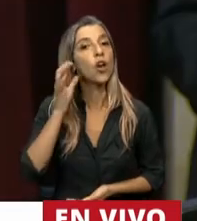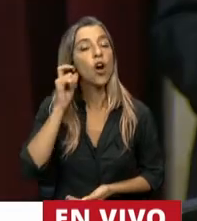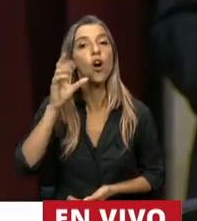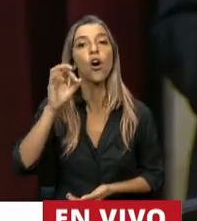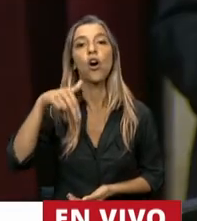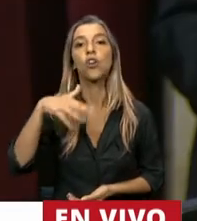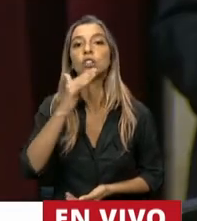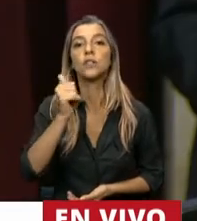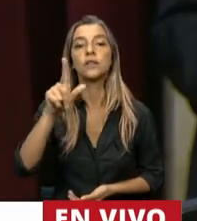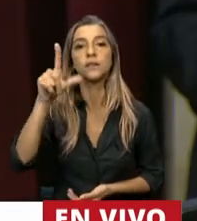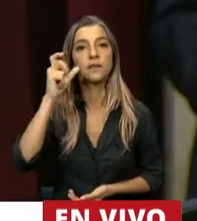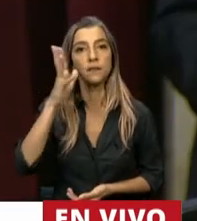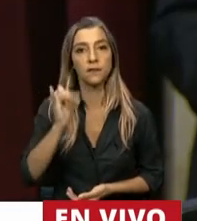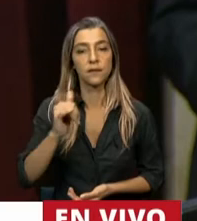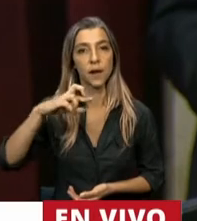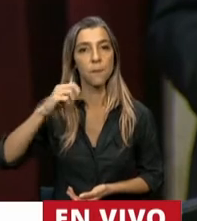González Pablo.